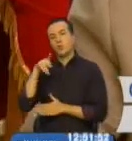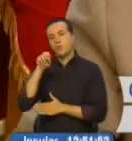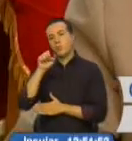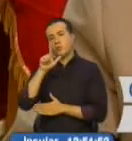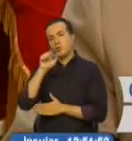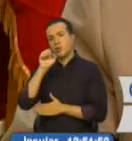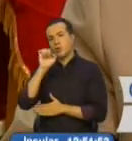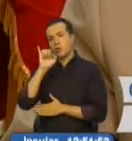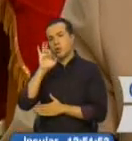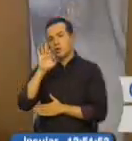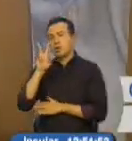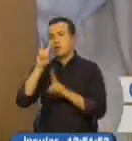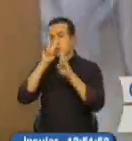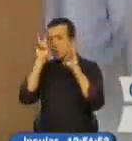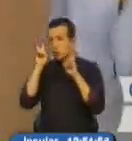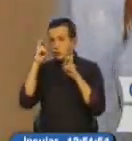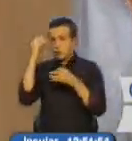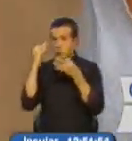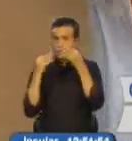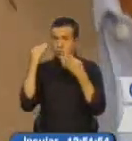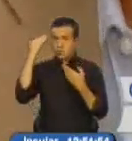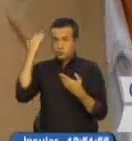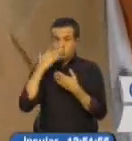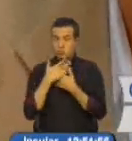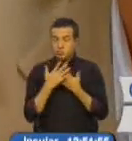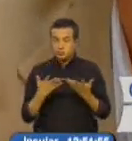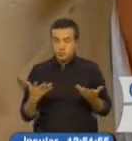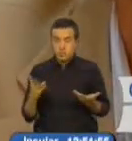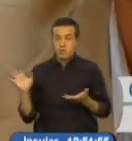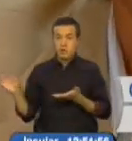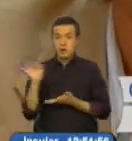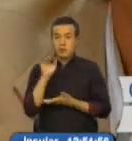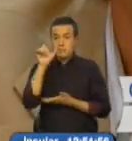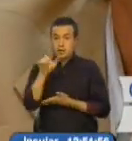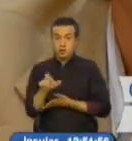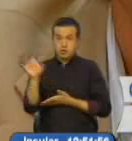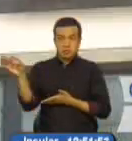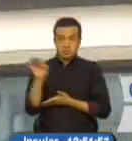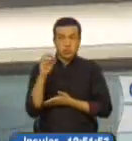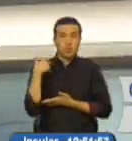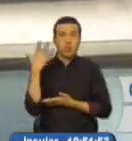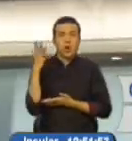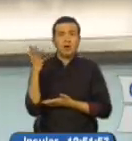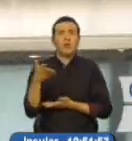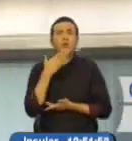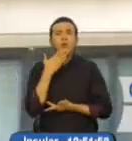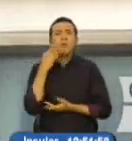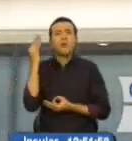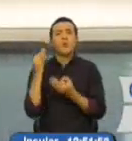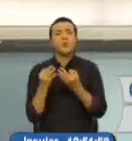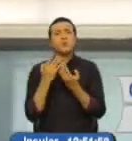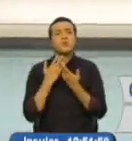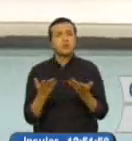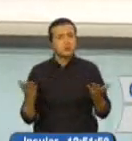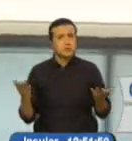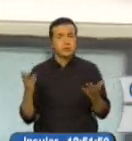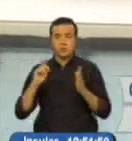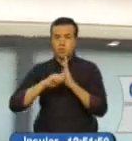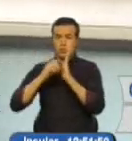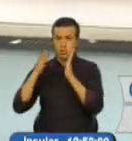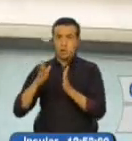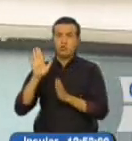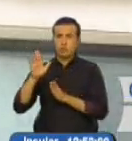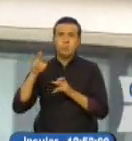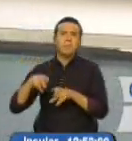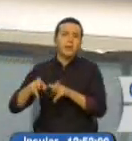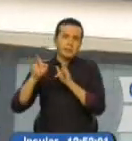intercambiado criterios sobre la legalidad de un juicio político donde no esté presente la persona interpelada. Esto en razón de que el contralor goza de